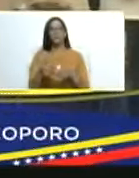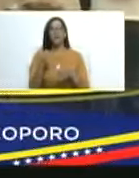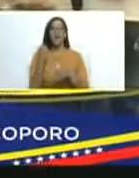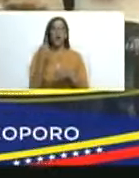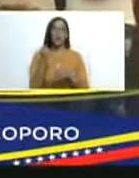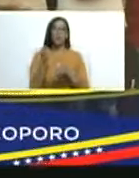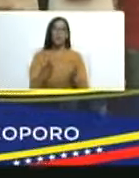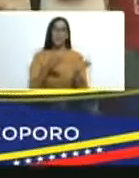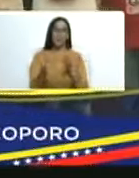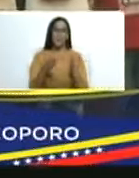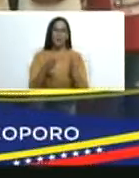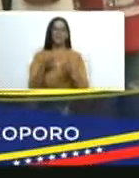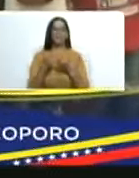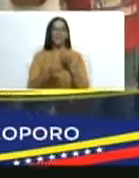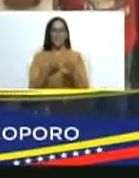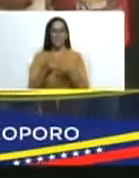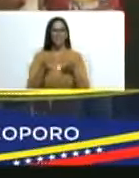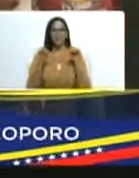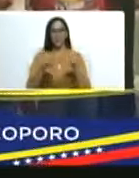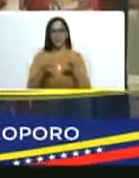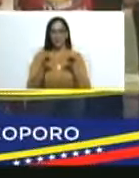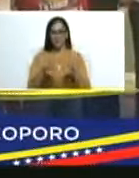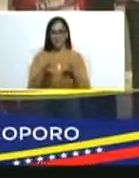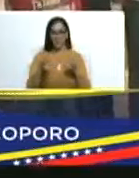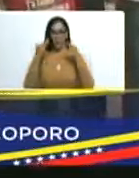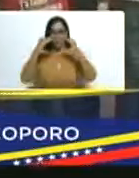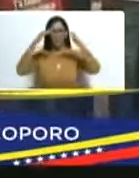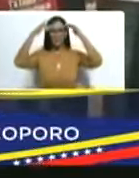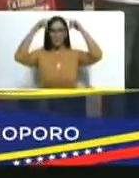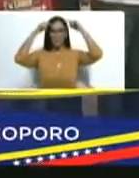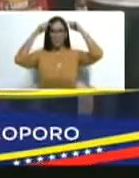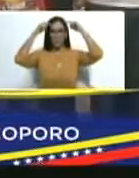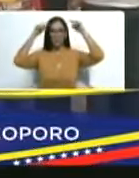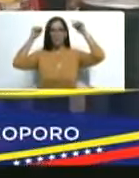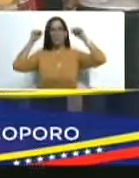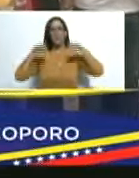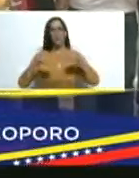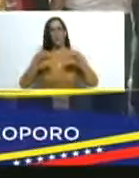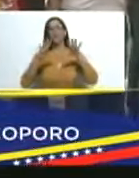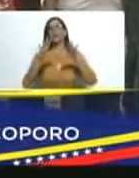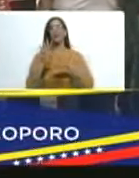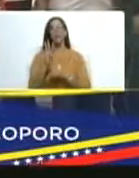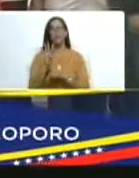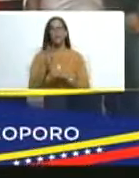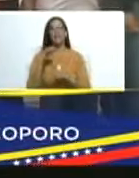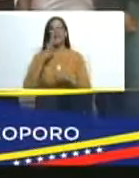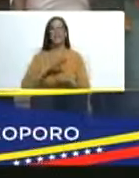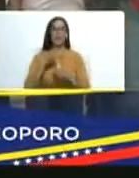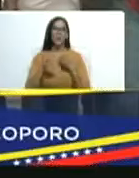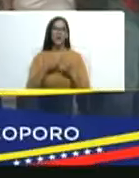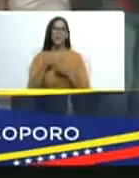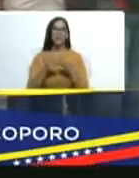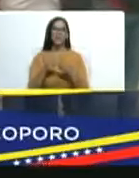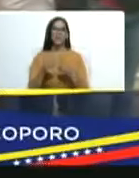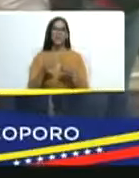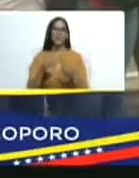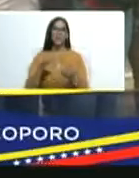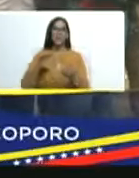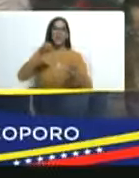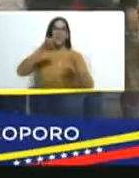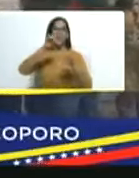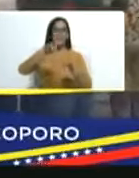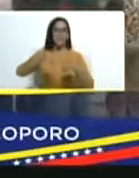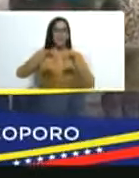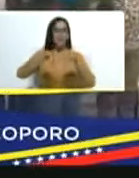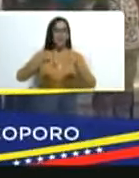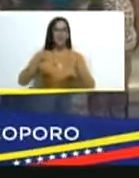El 11 de marzo hizo una siembra el comandante Chávez y hoy 14 estamos haciendo la siembra del coporo